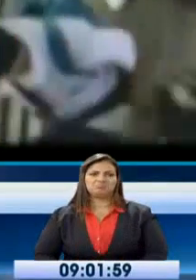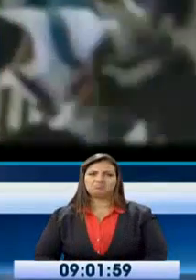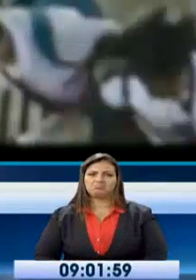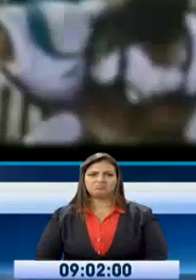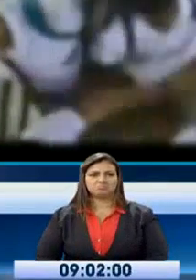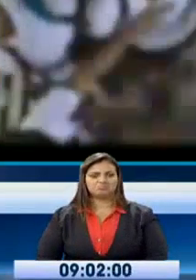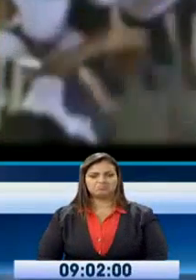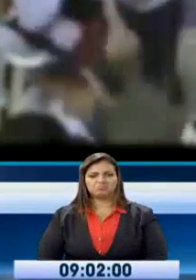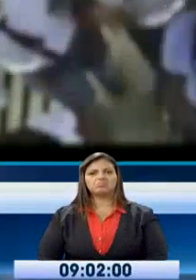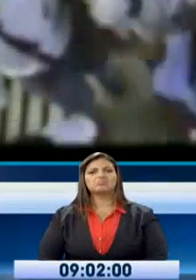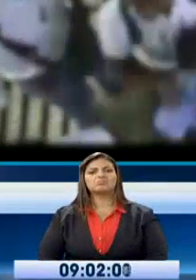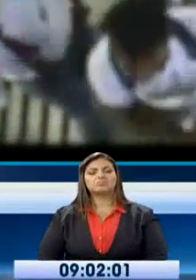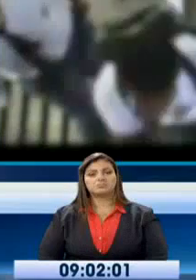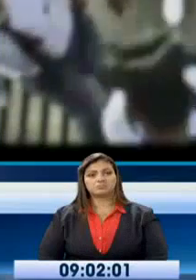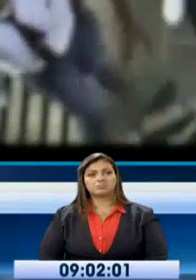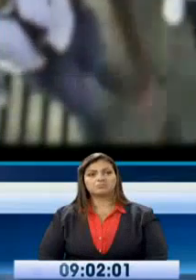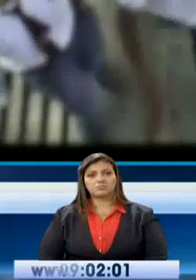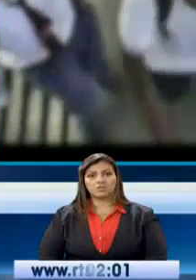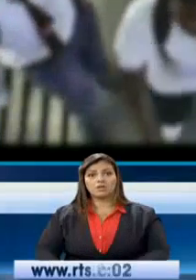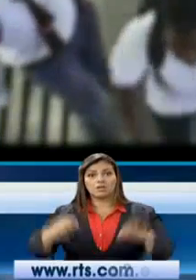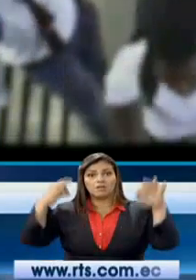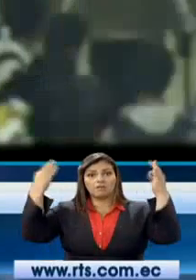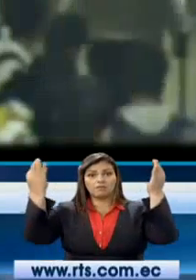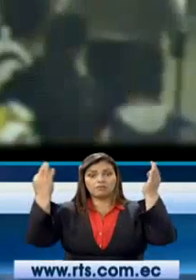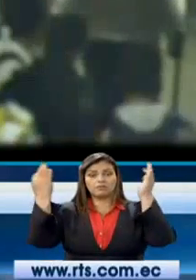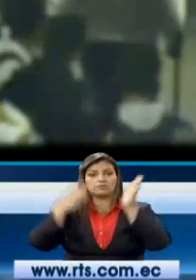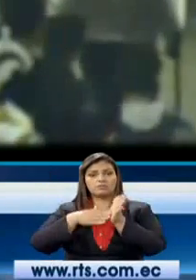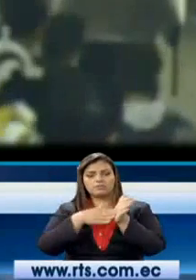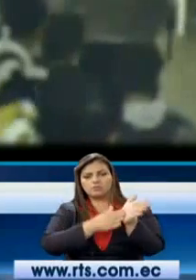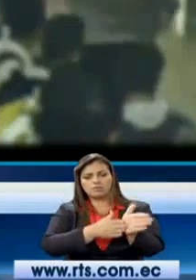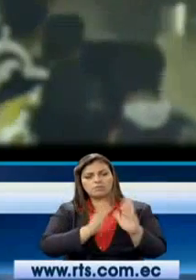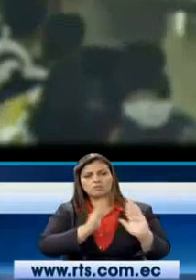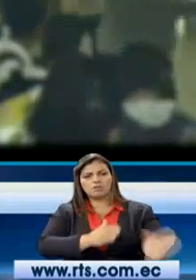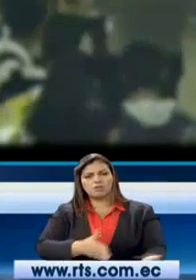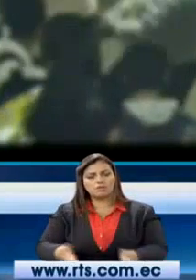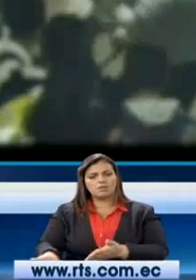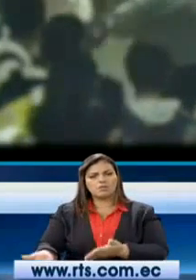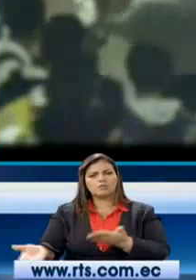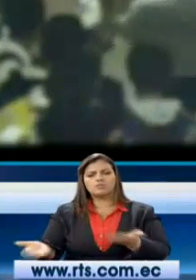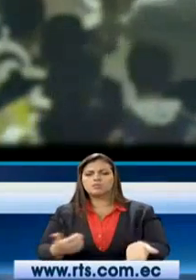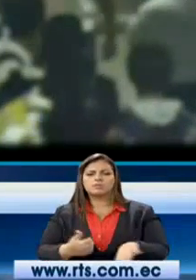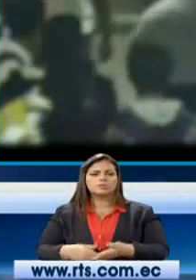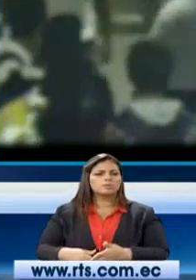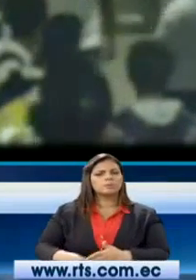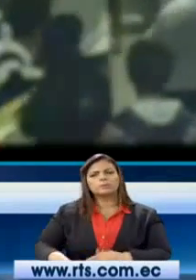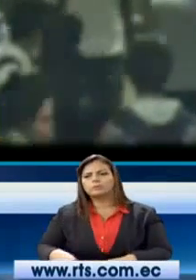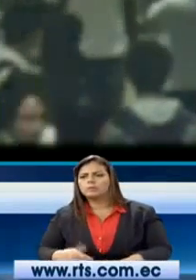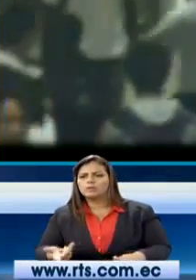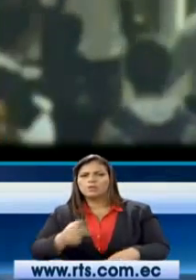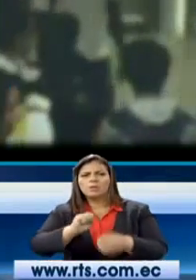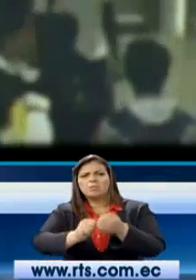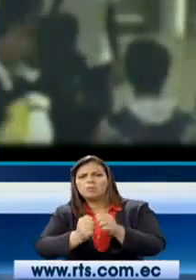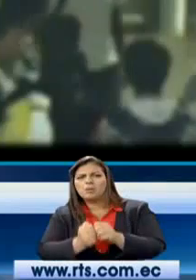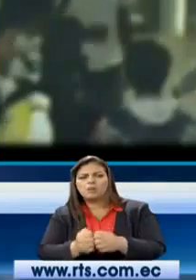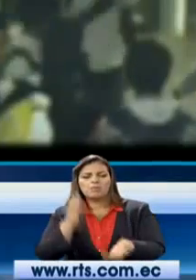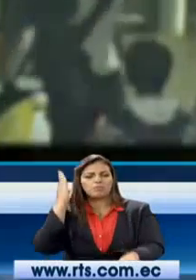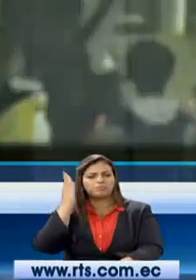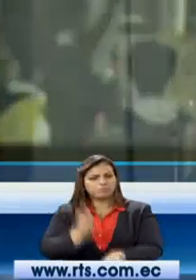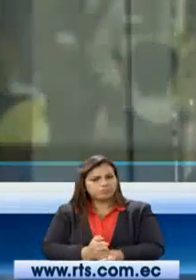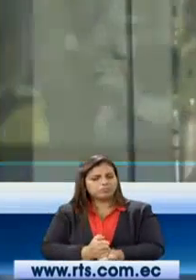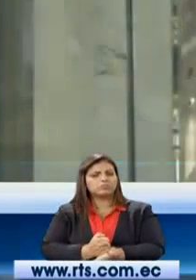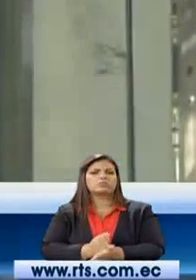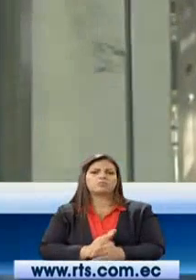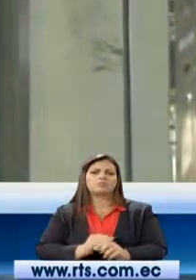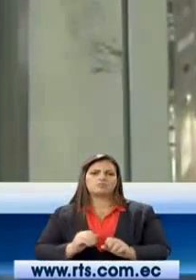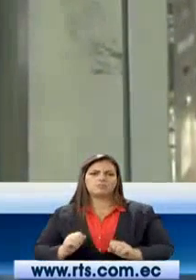Metrovía precisamente para calmar esta situación, para tratar de buscar una solución y evitar que los estudiantes protagonicen esos